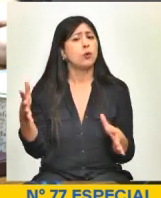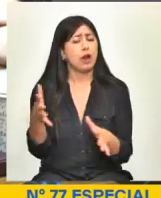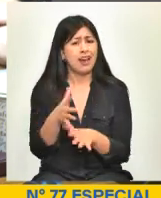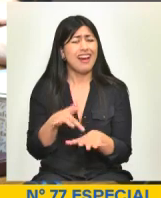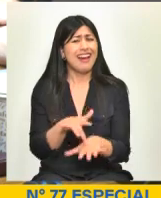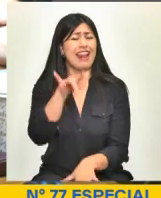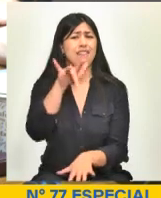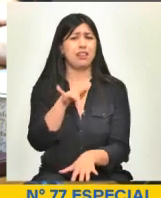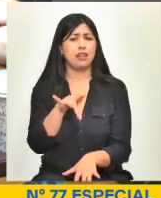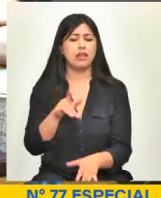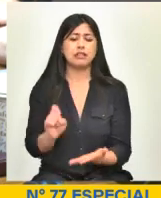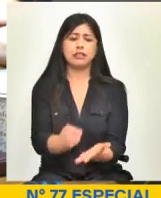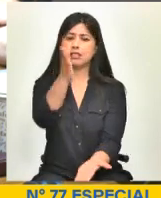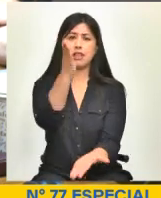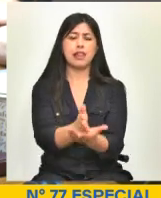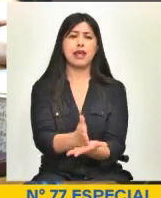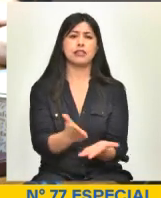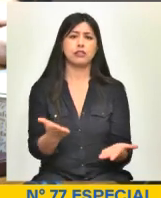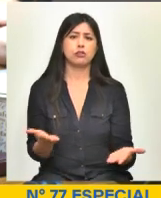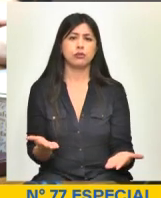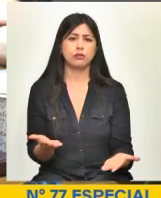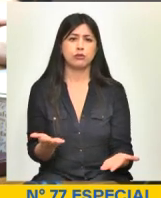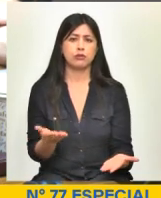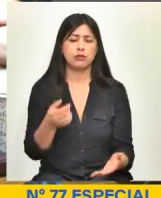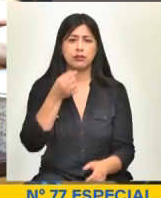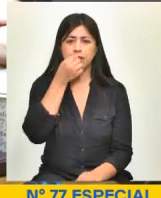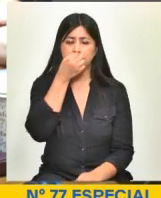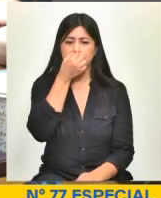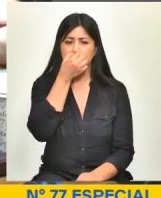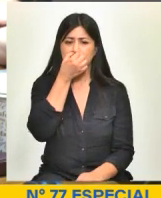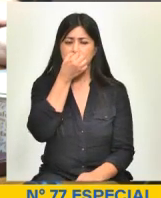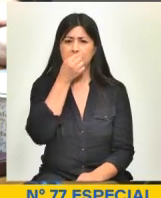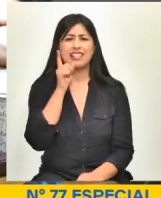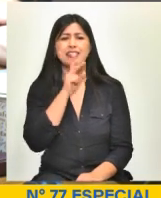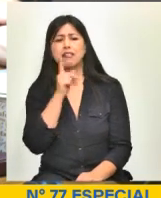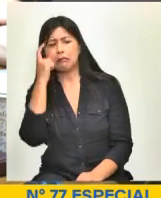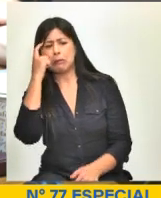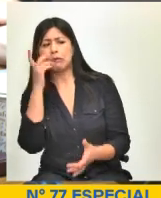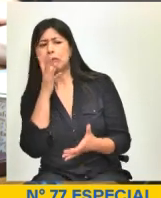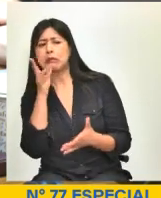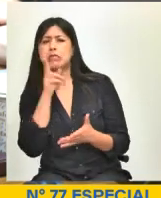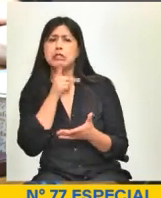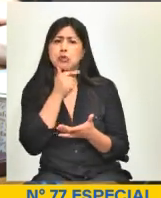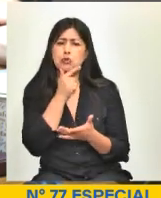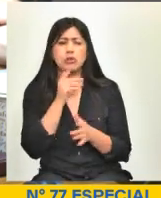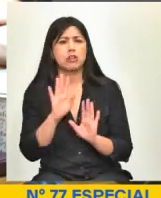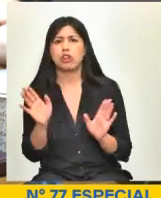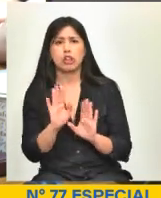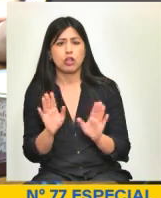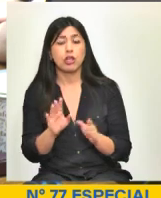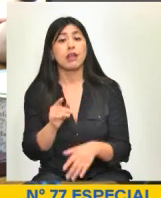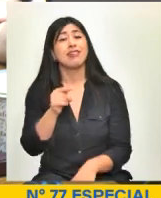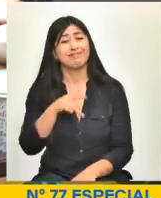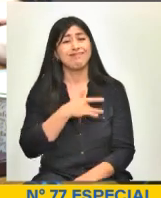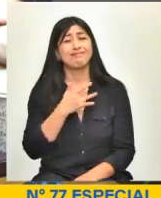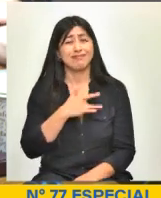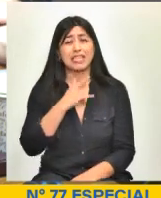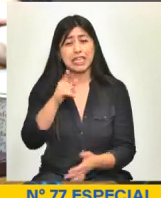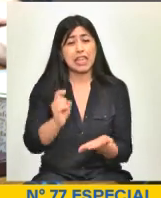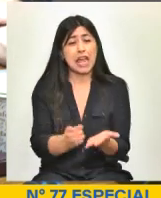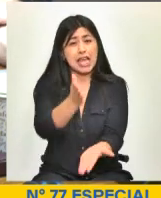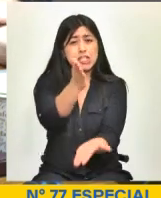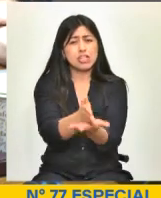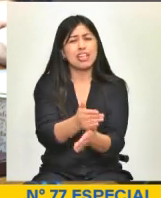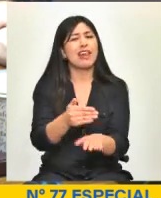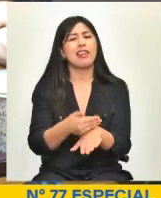decisiones sin vacilar y sin cálculos. Porque lamentablemente no se tomaron decisiones cuando correspondía y no